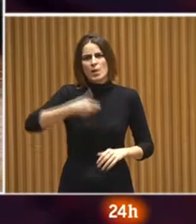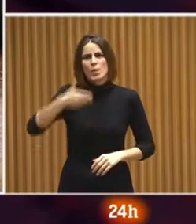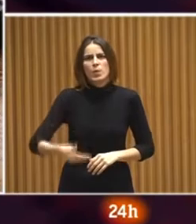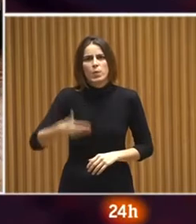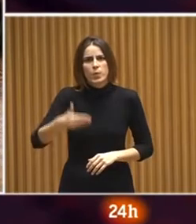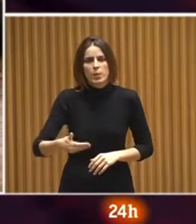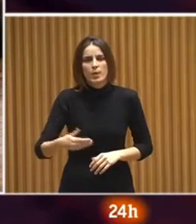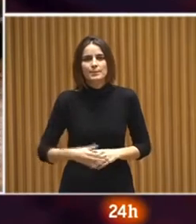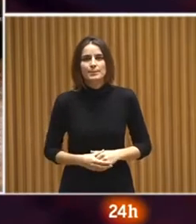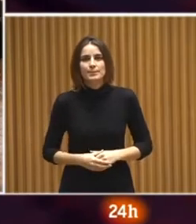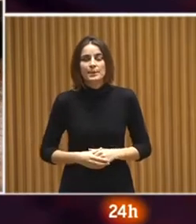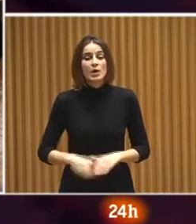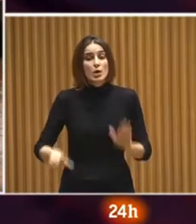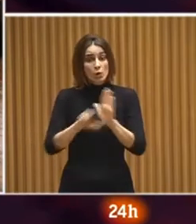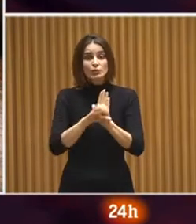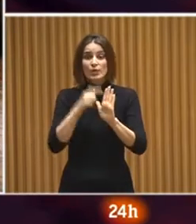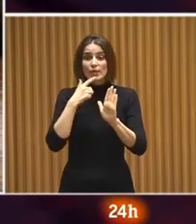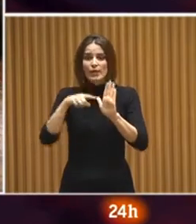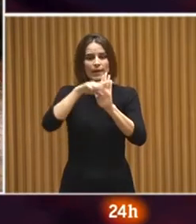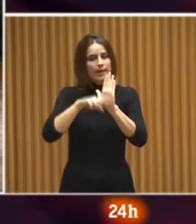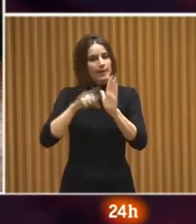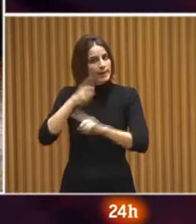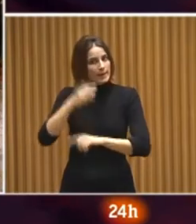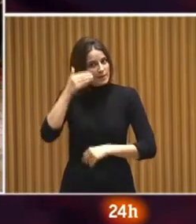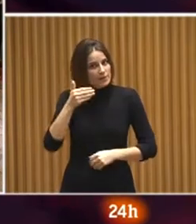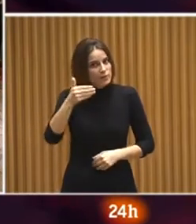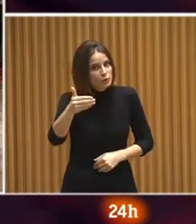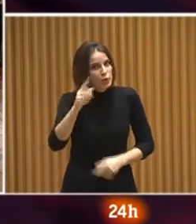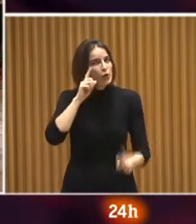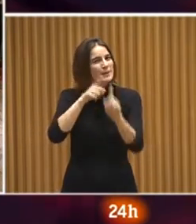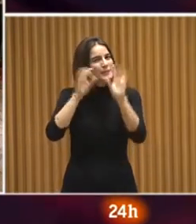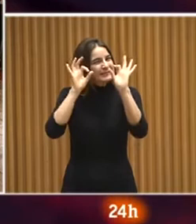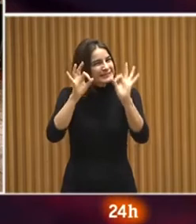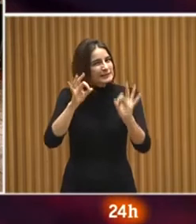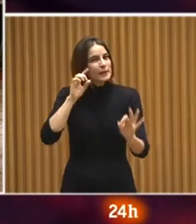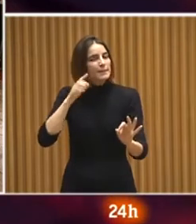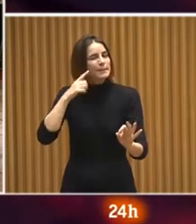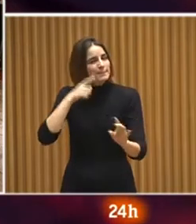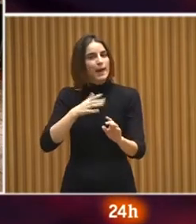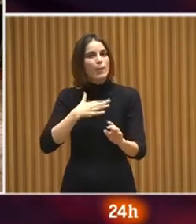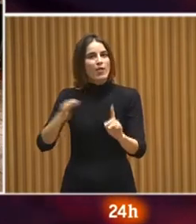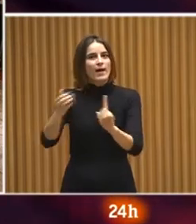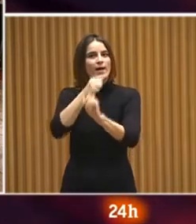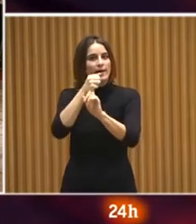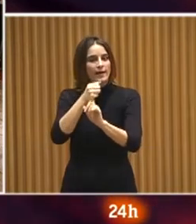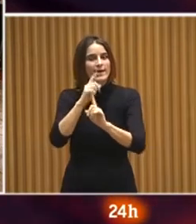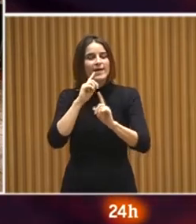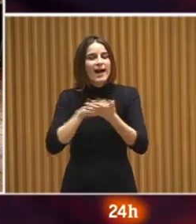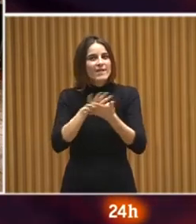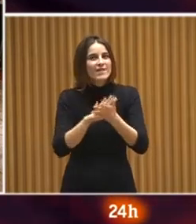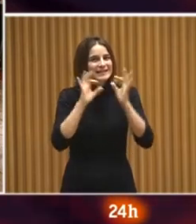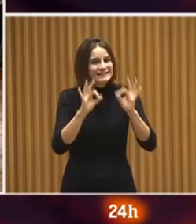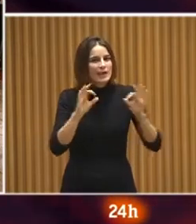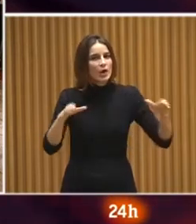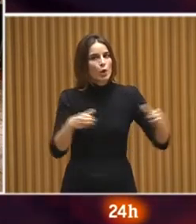objetivos concretos que contribuyen a ese fin y que contemplan específicamente colectivos como las personas mayores, las personas